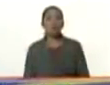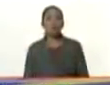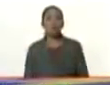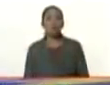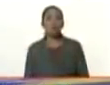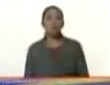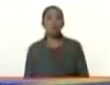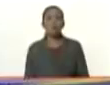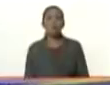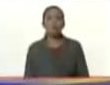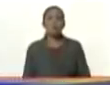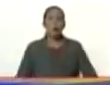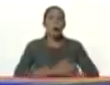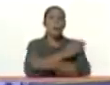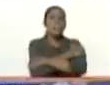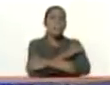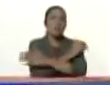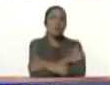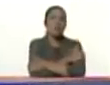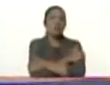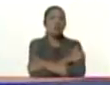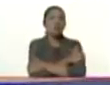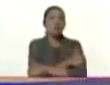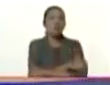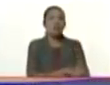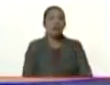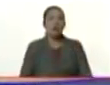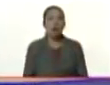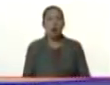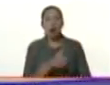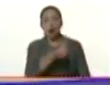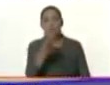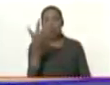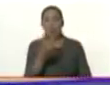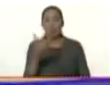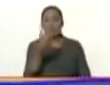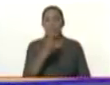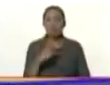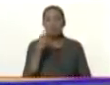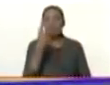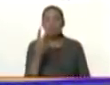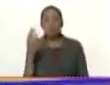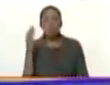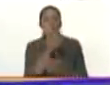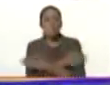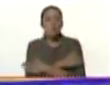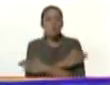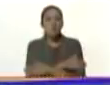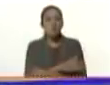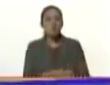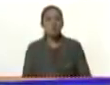Y le di un abrazo a Kenjerlin, a Kennedy y a Angelin.